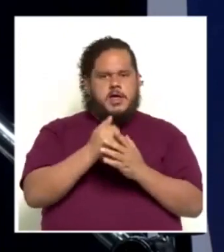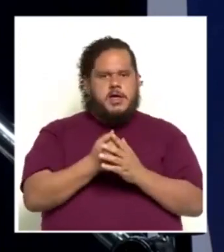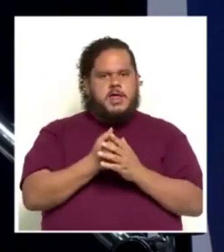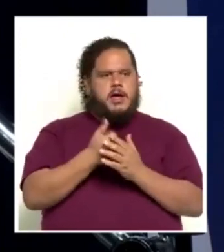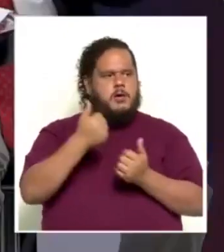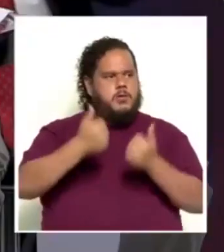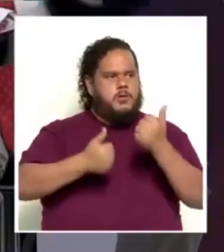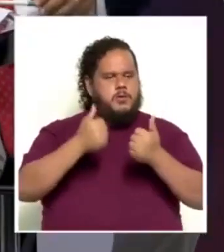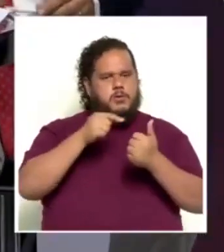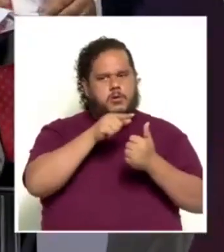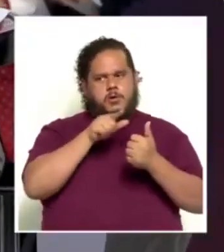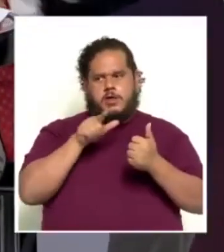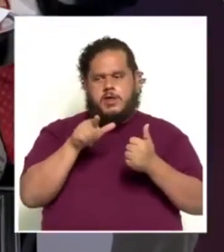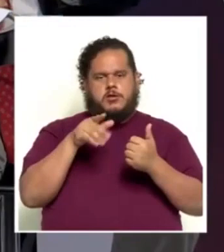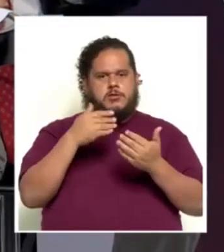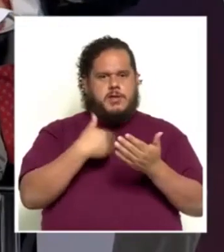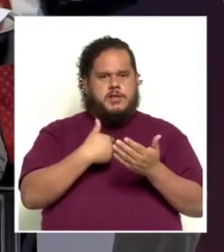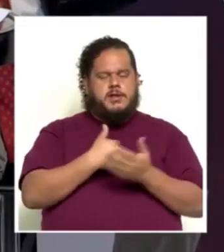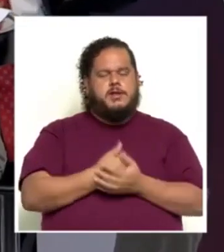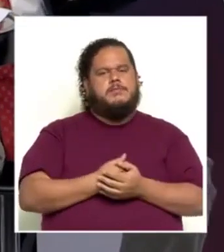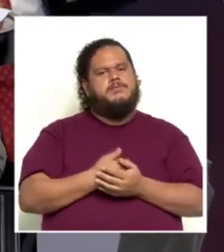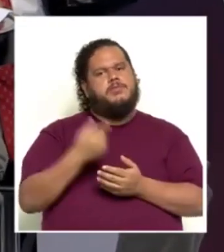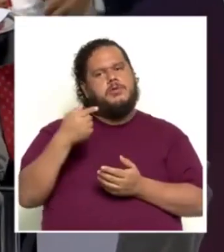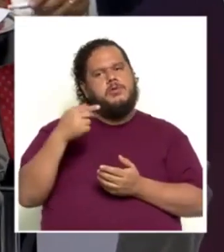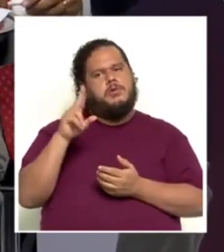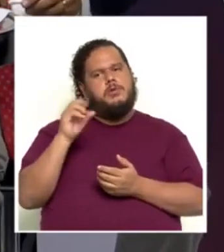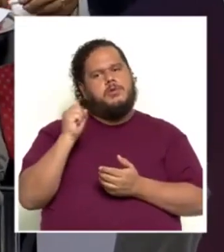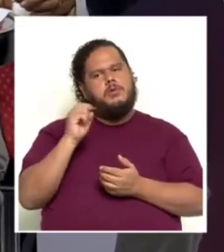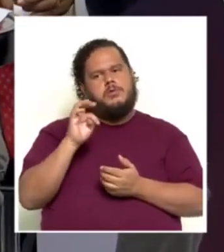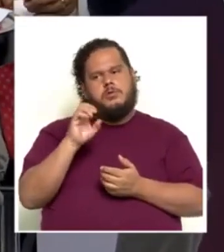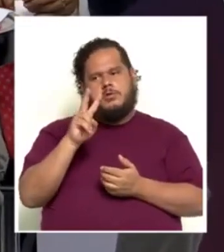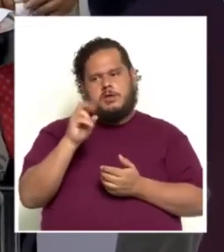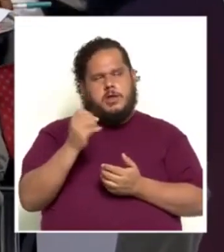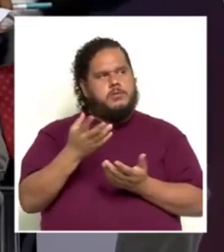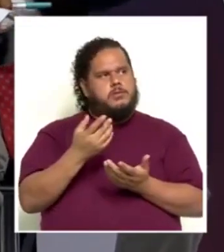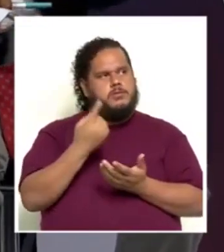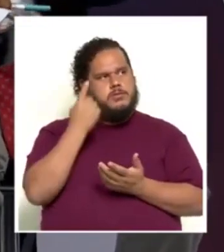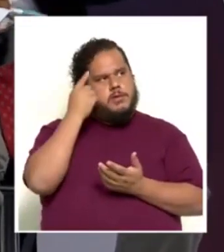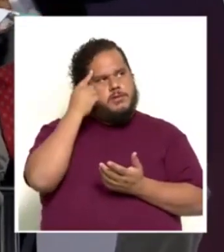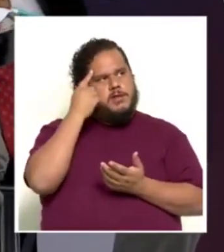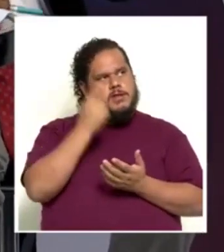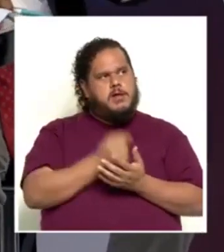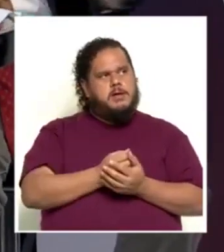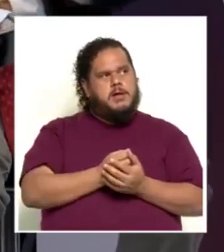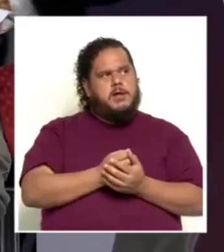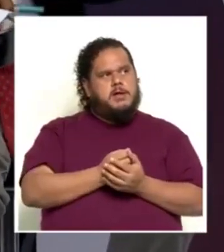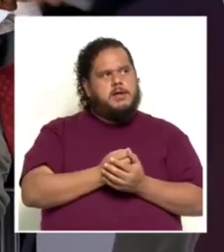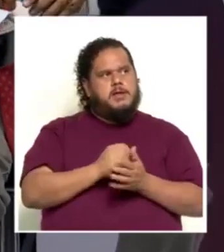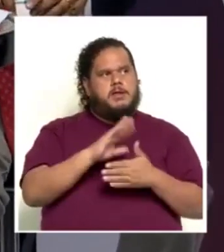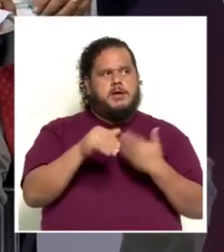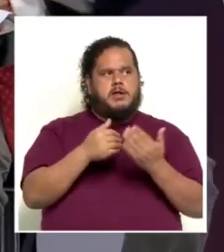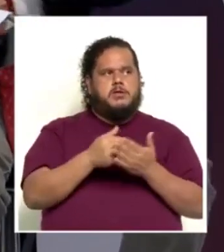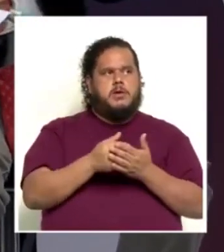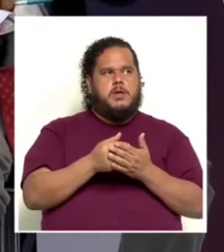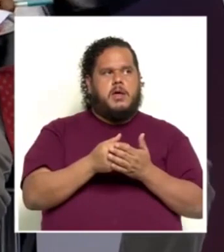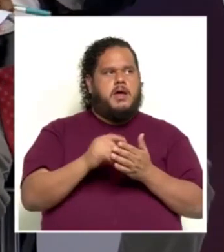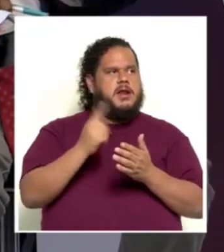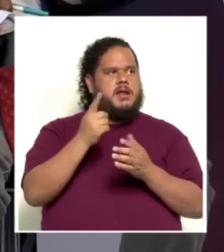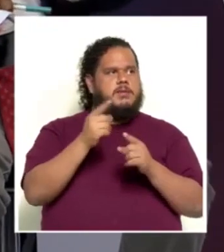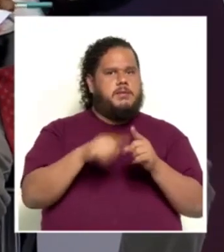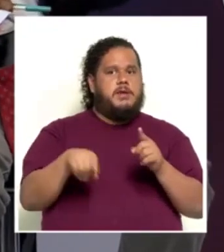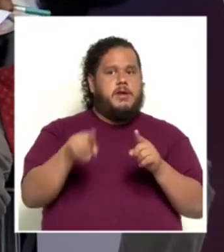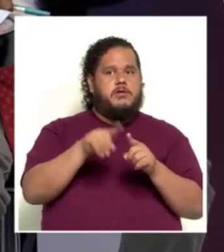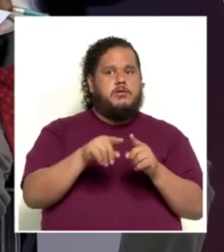tomar. Gustavo, pensaba que durante toda la primera